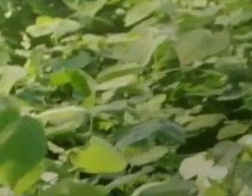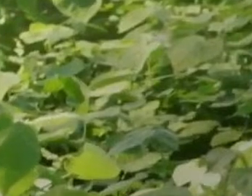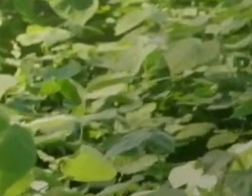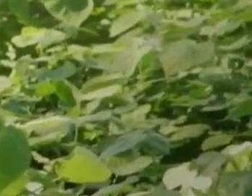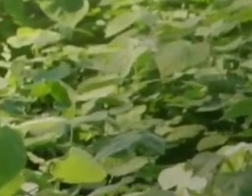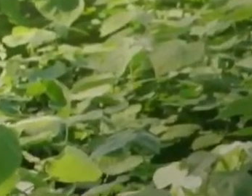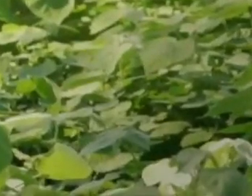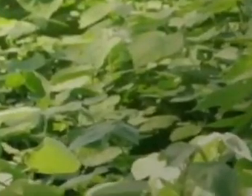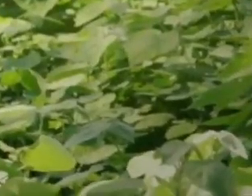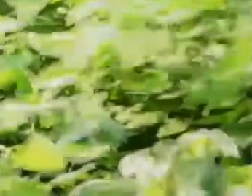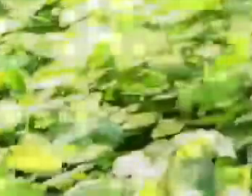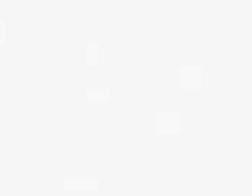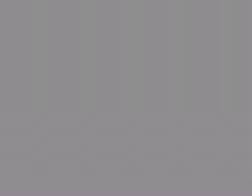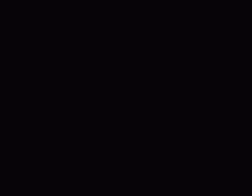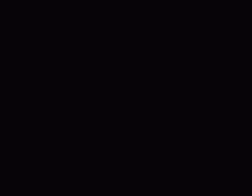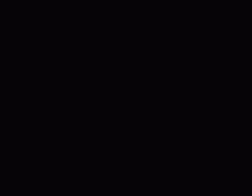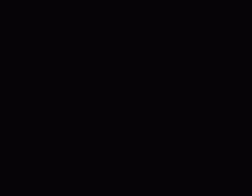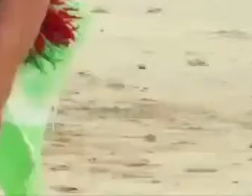reconozca.